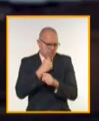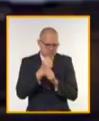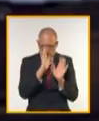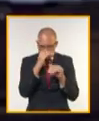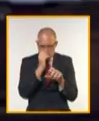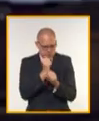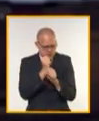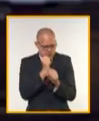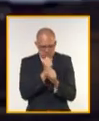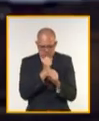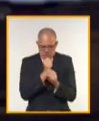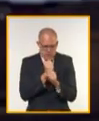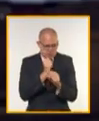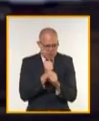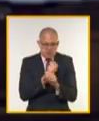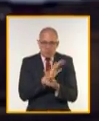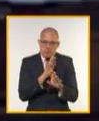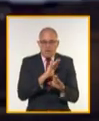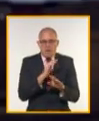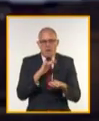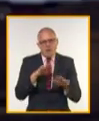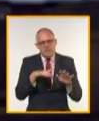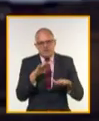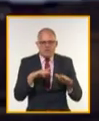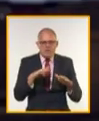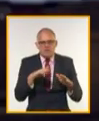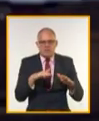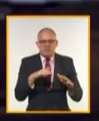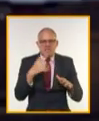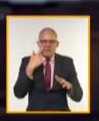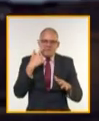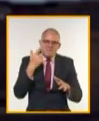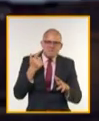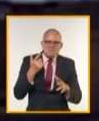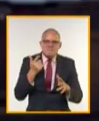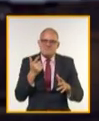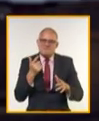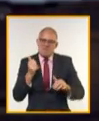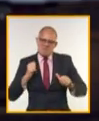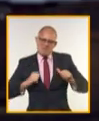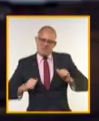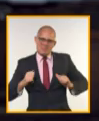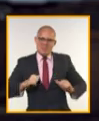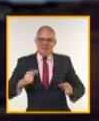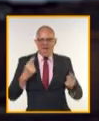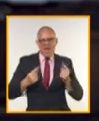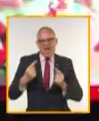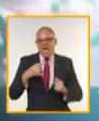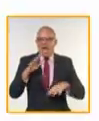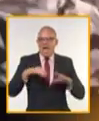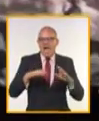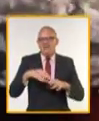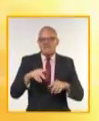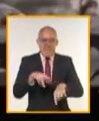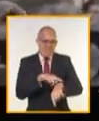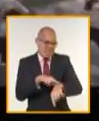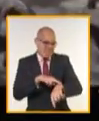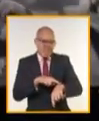tener una relación generalmente con personas de un grupo marginal también como ellos.